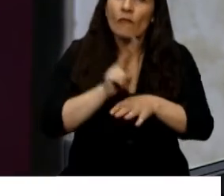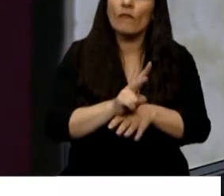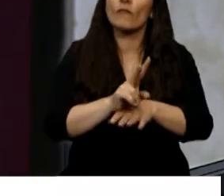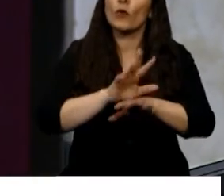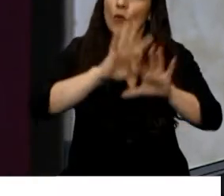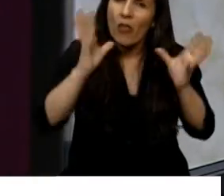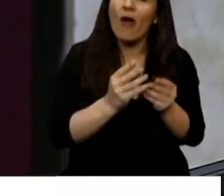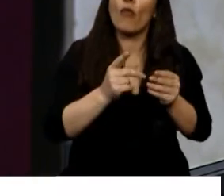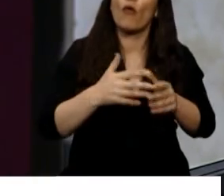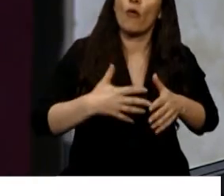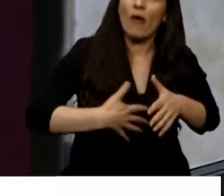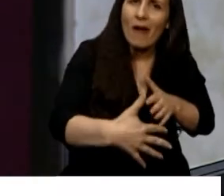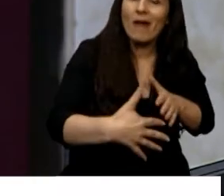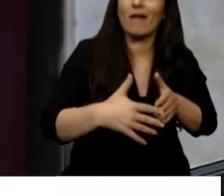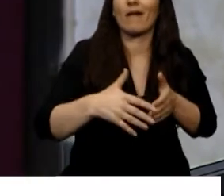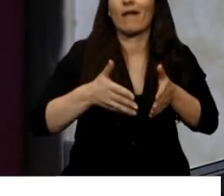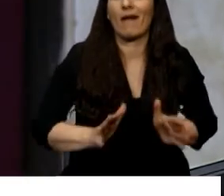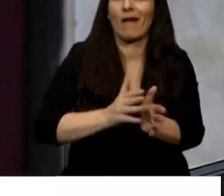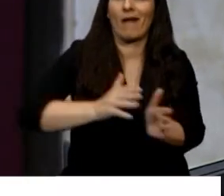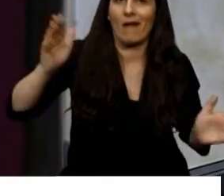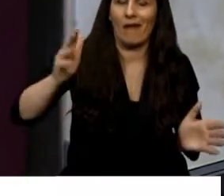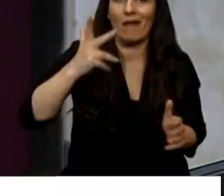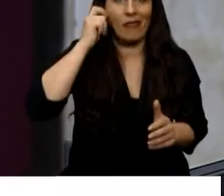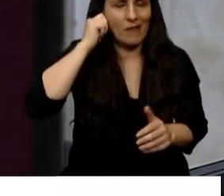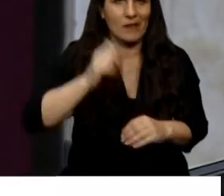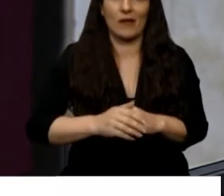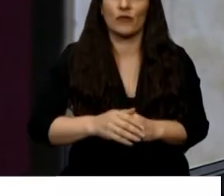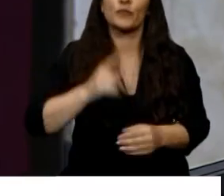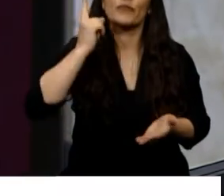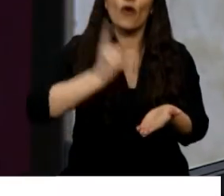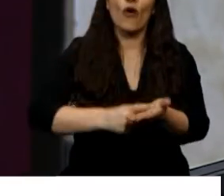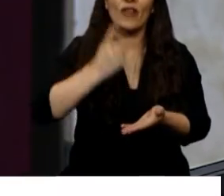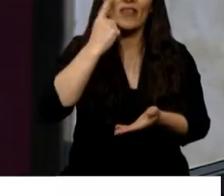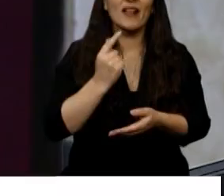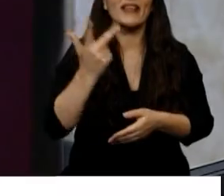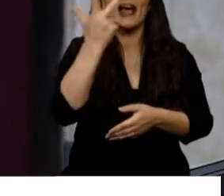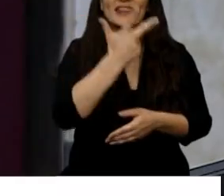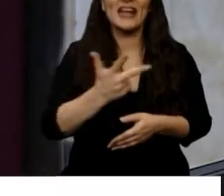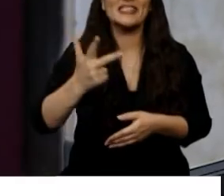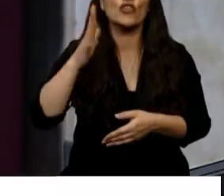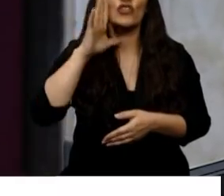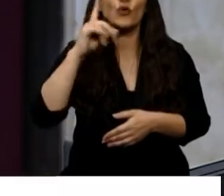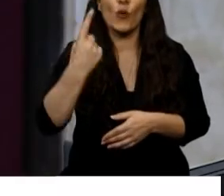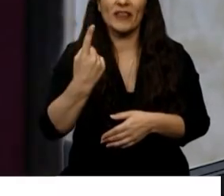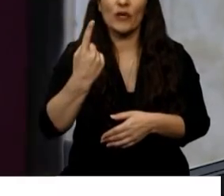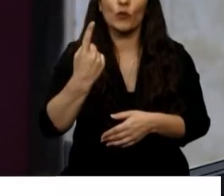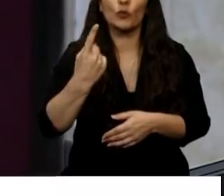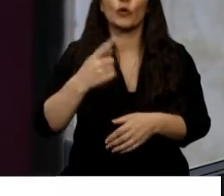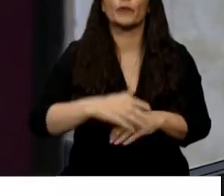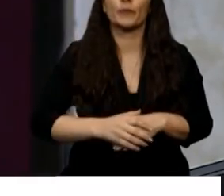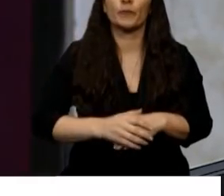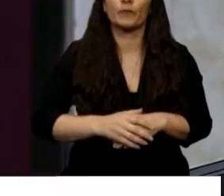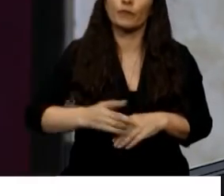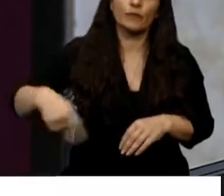integral durante el embarazo y la primera infancia. Orden del día 351.